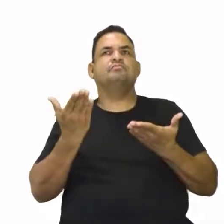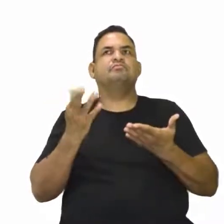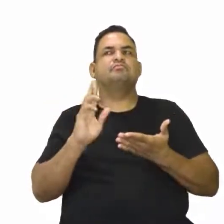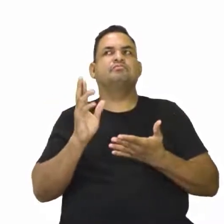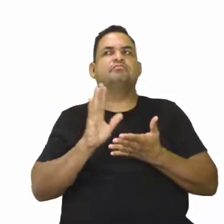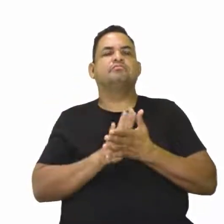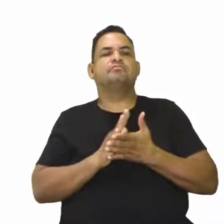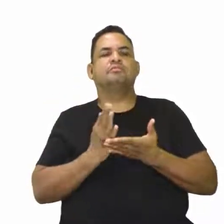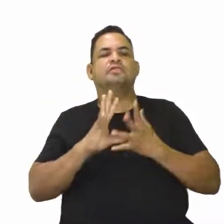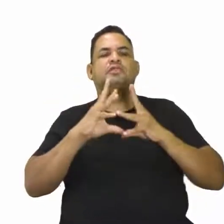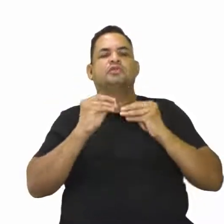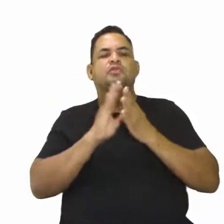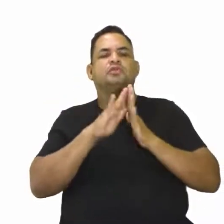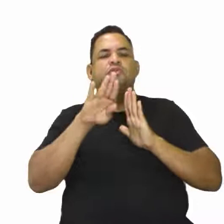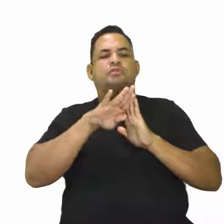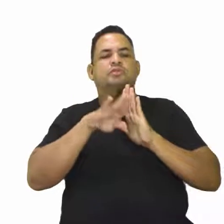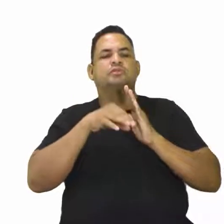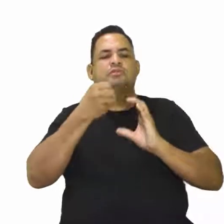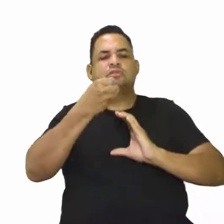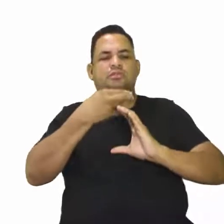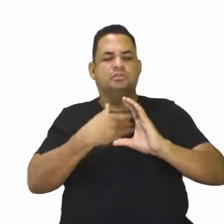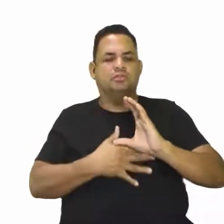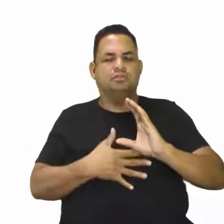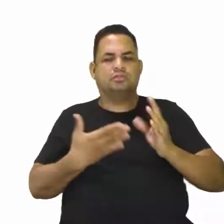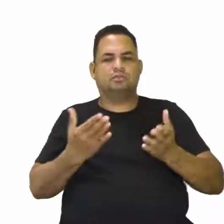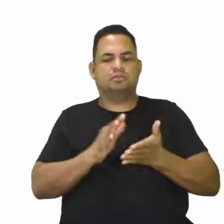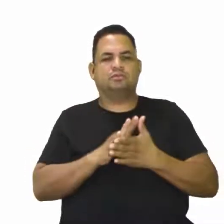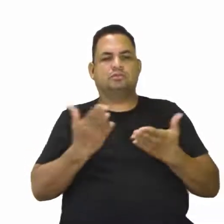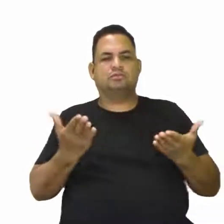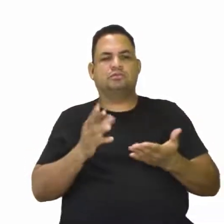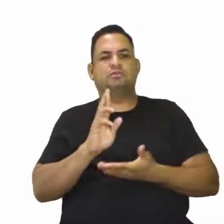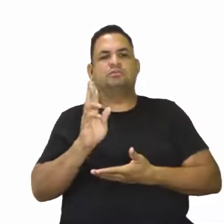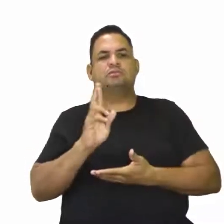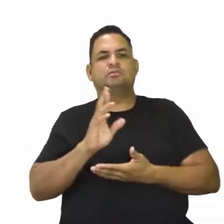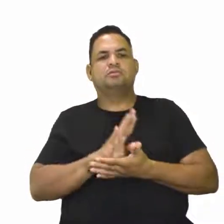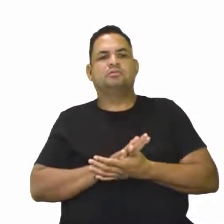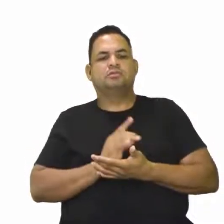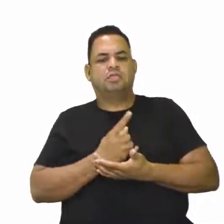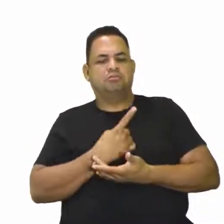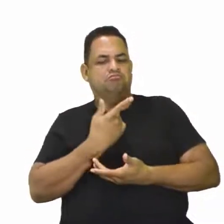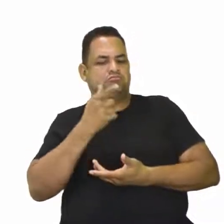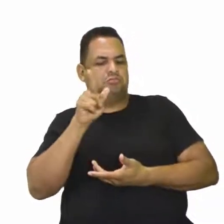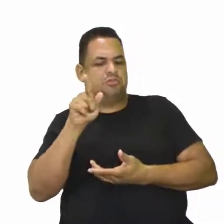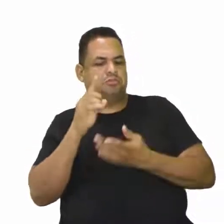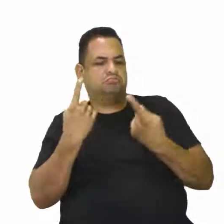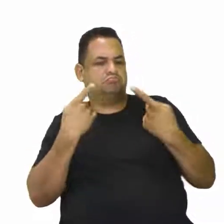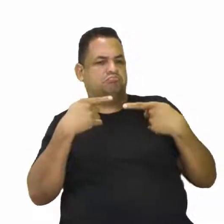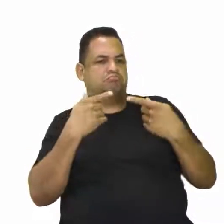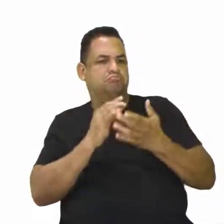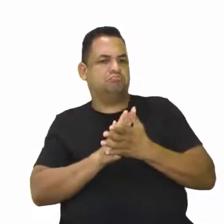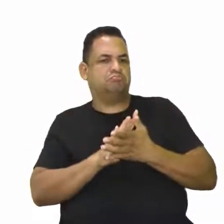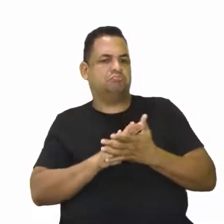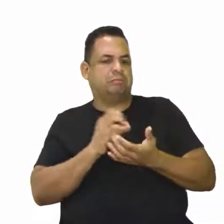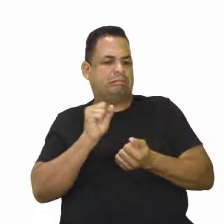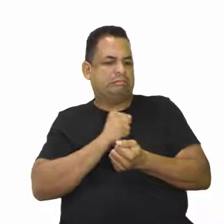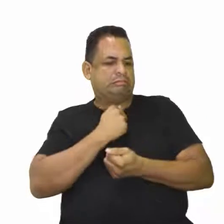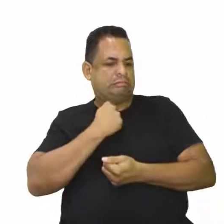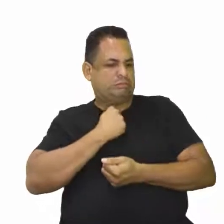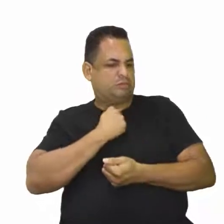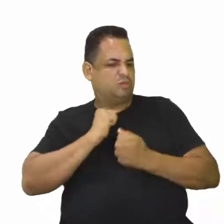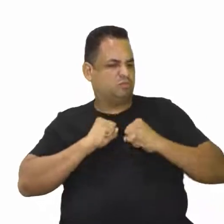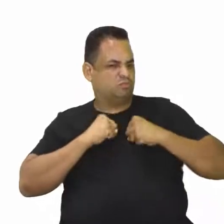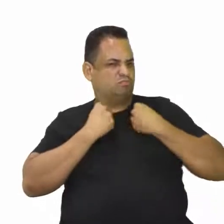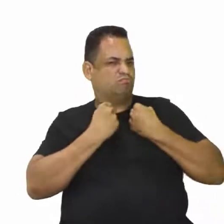quem pertence todas aquelas características. Seria quem? Ao inimigo? Ao ódio?